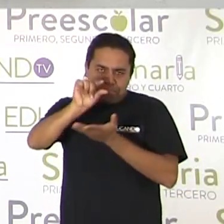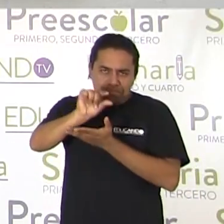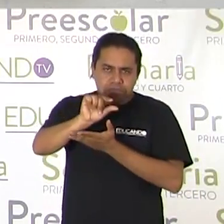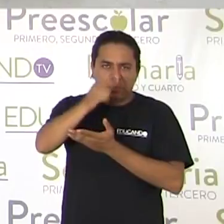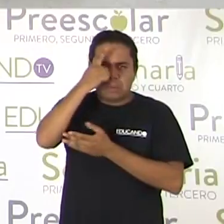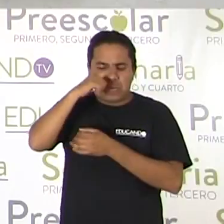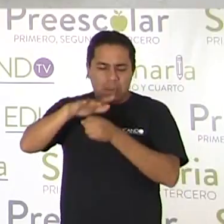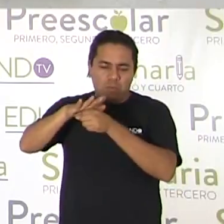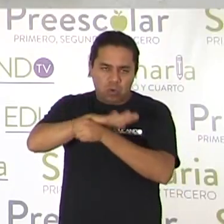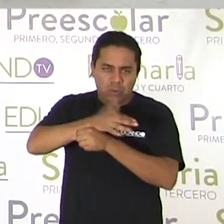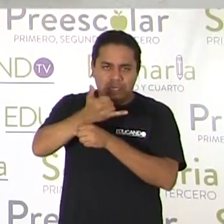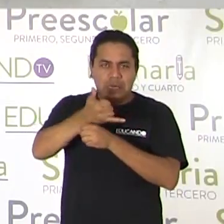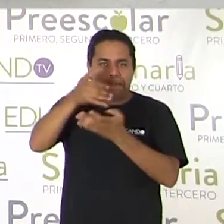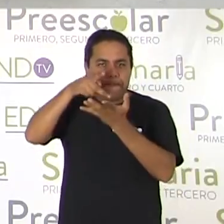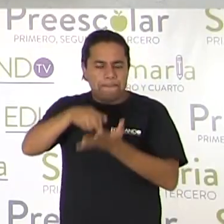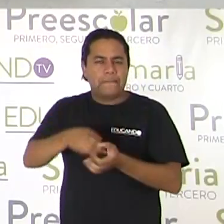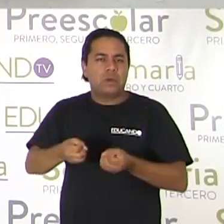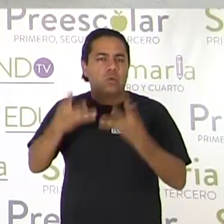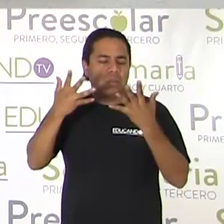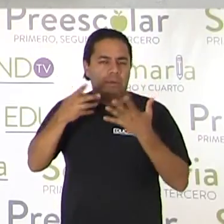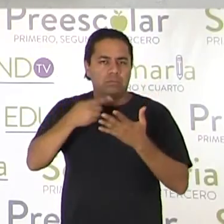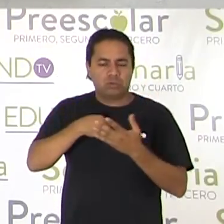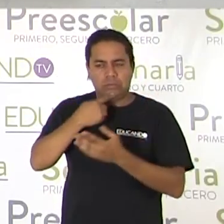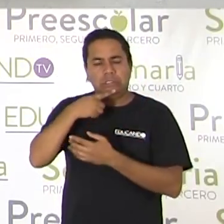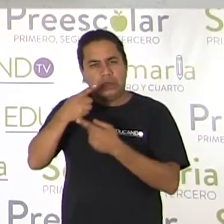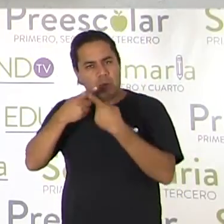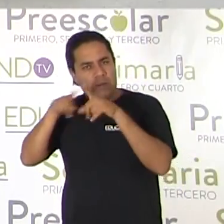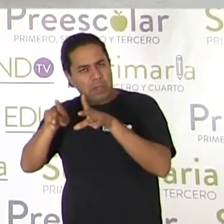volumen y de masa. Vamos a diferenciar